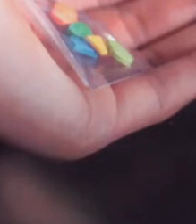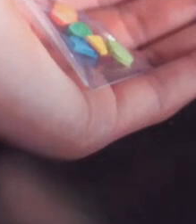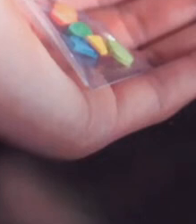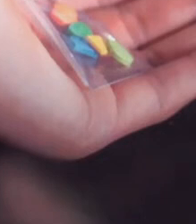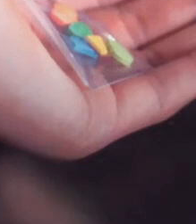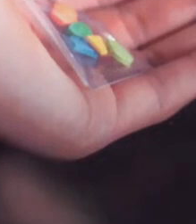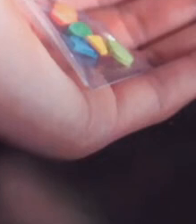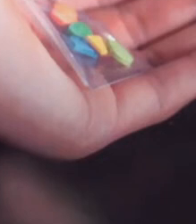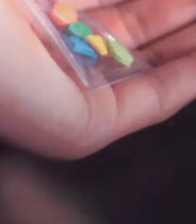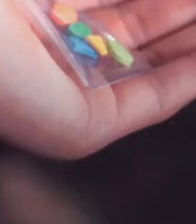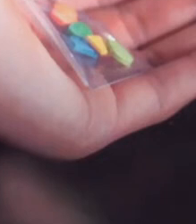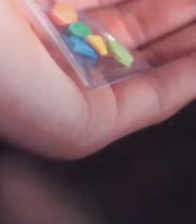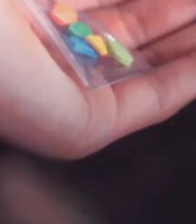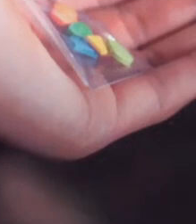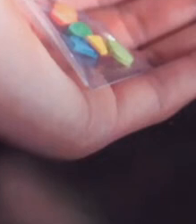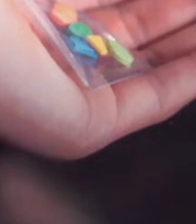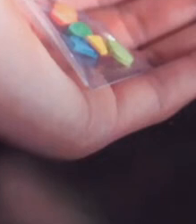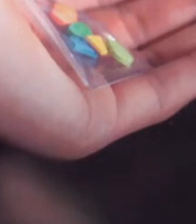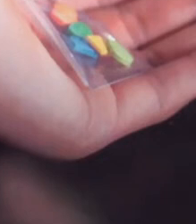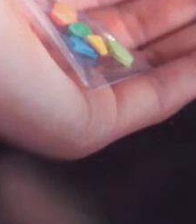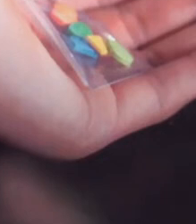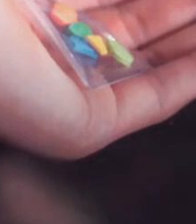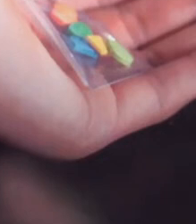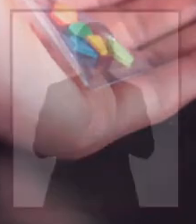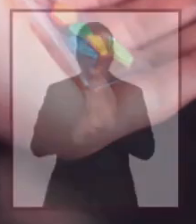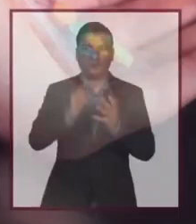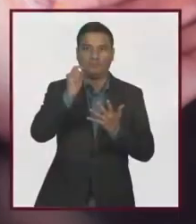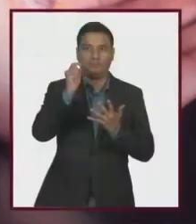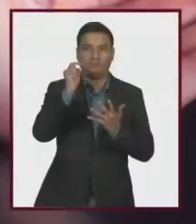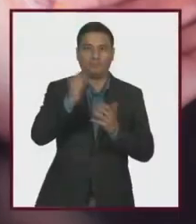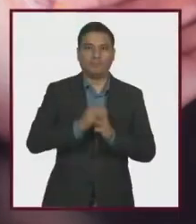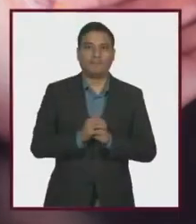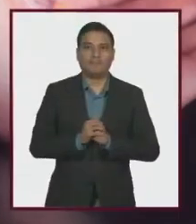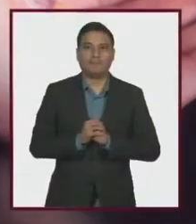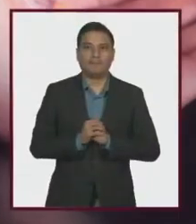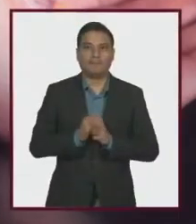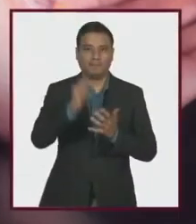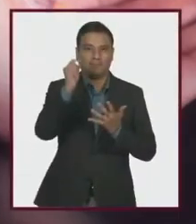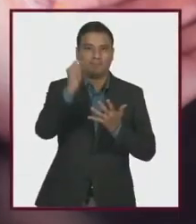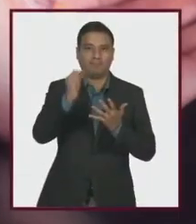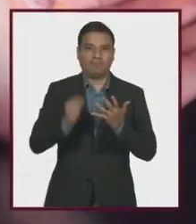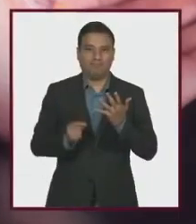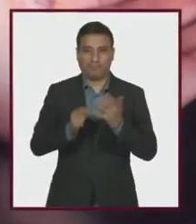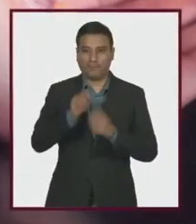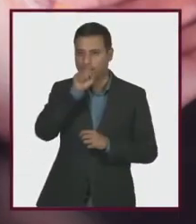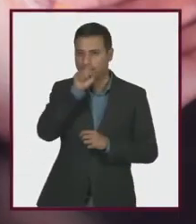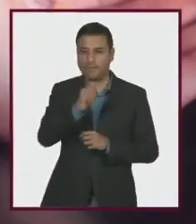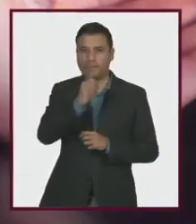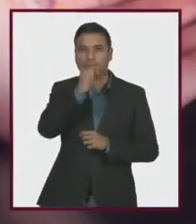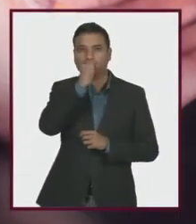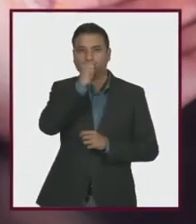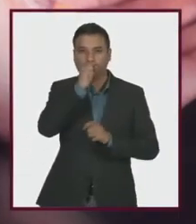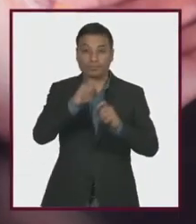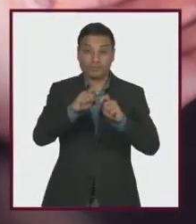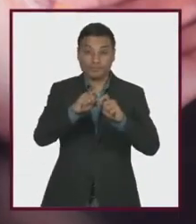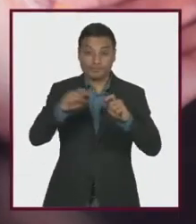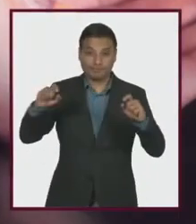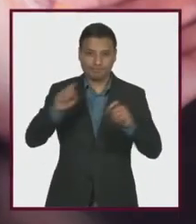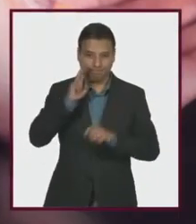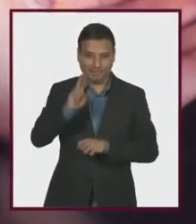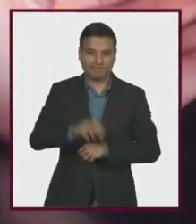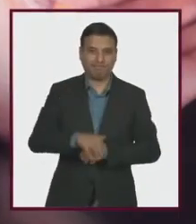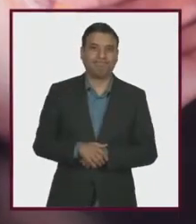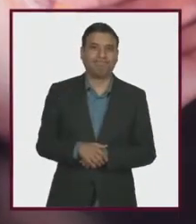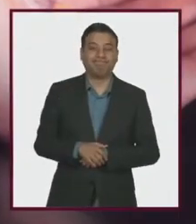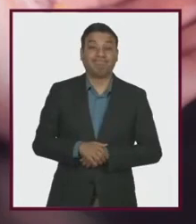materiales que conforman toda la campaña nacional en el enlace que va a aparecer en pantalla y en el chat de esta transmisión. Ahí están